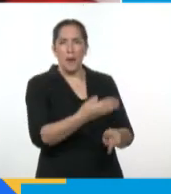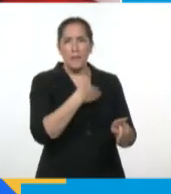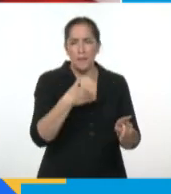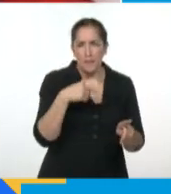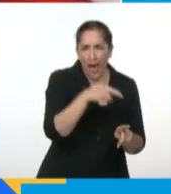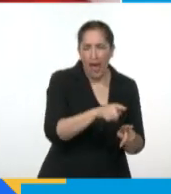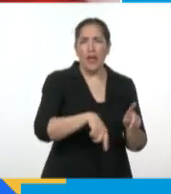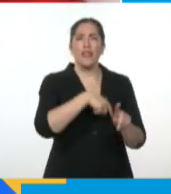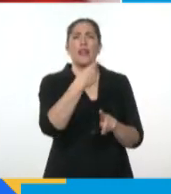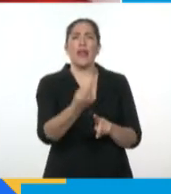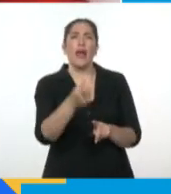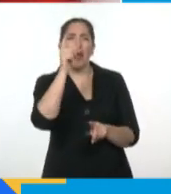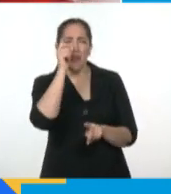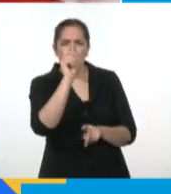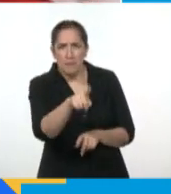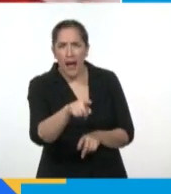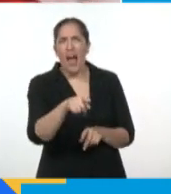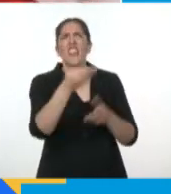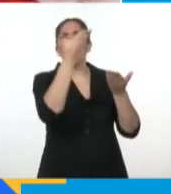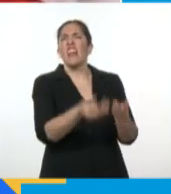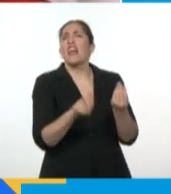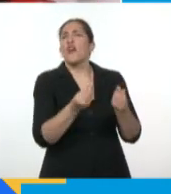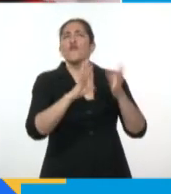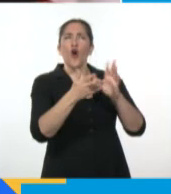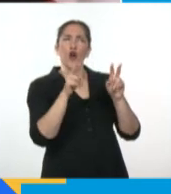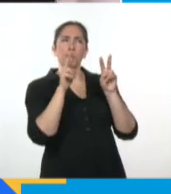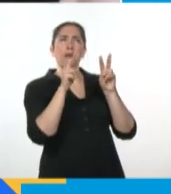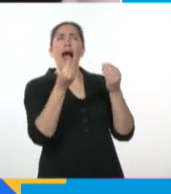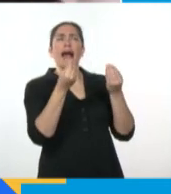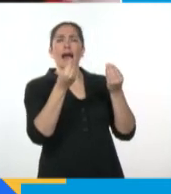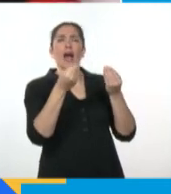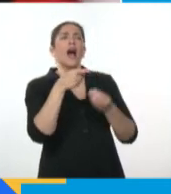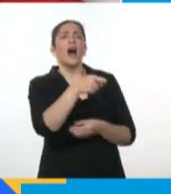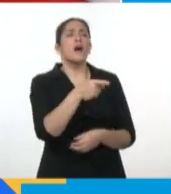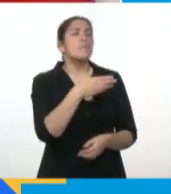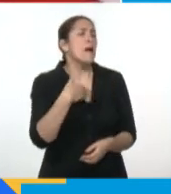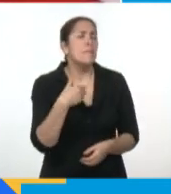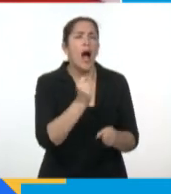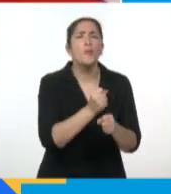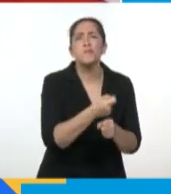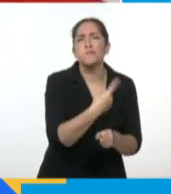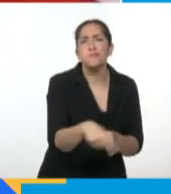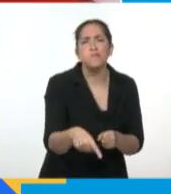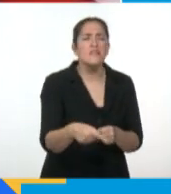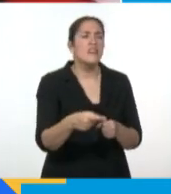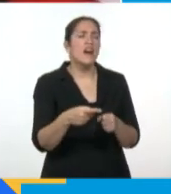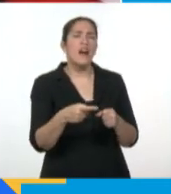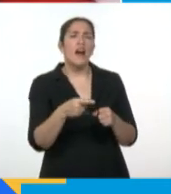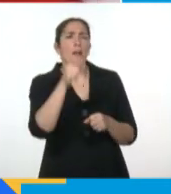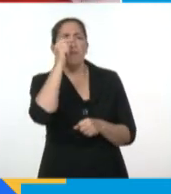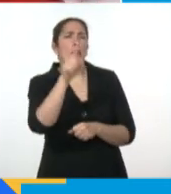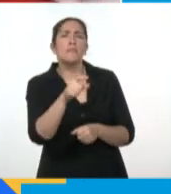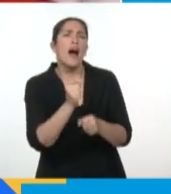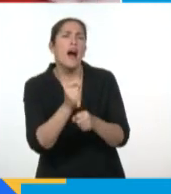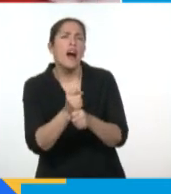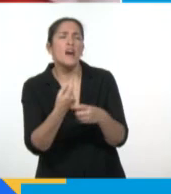configuraciones representales del padre, de qué se ocupa tu mamá, cuáles son las tareas del papá.